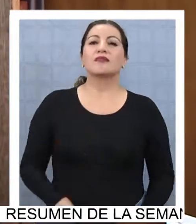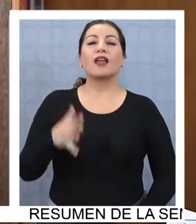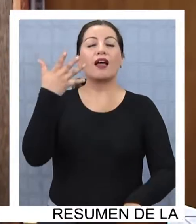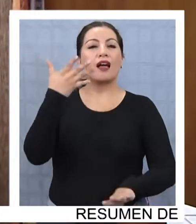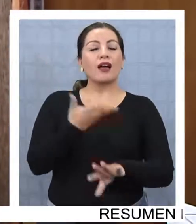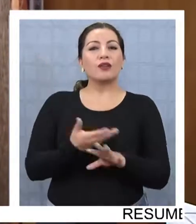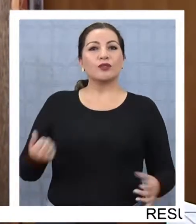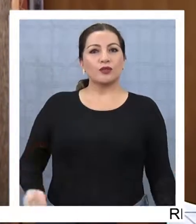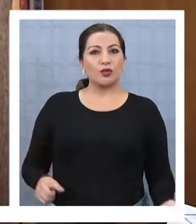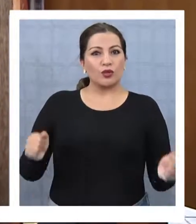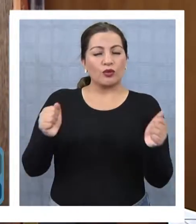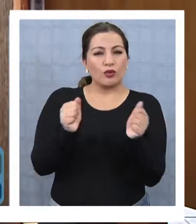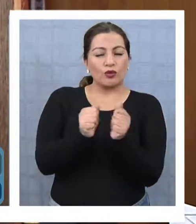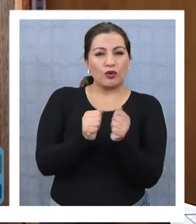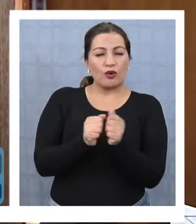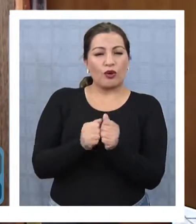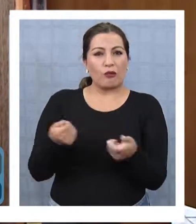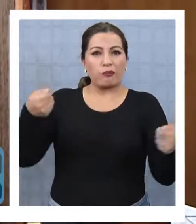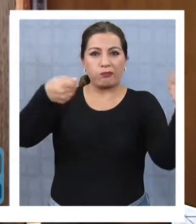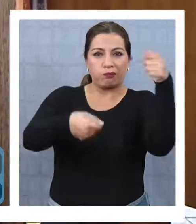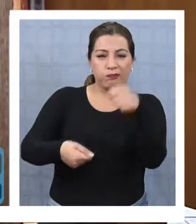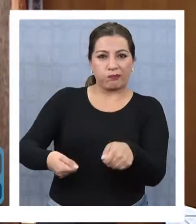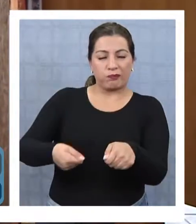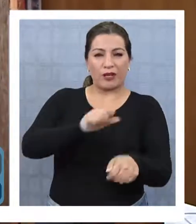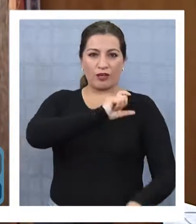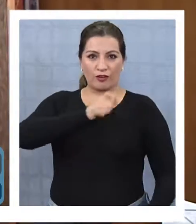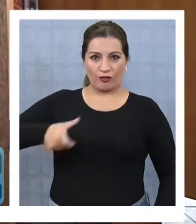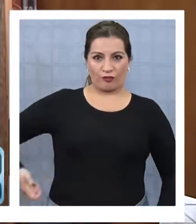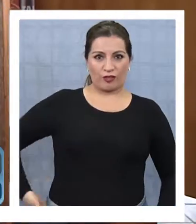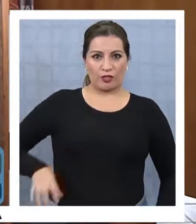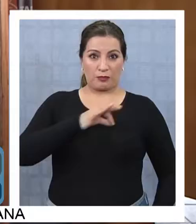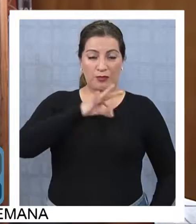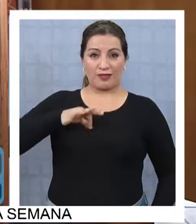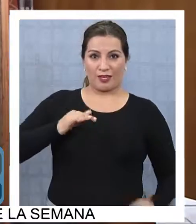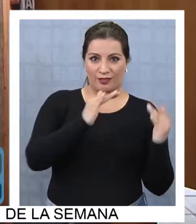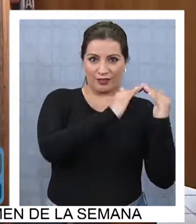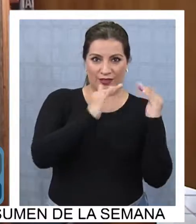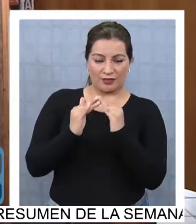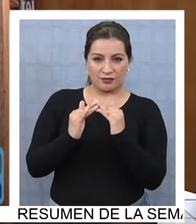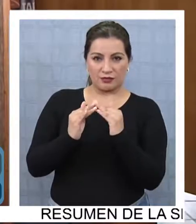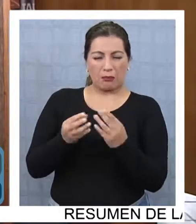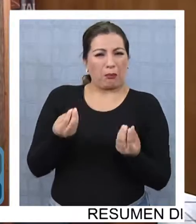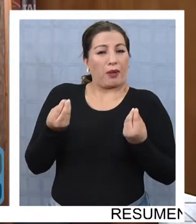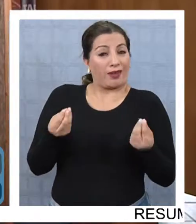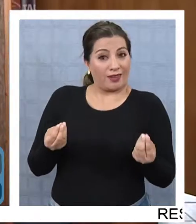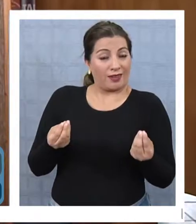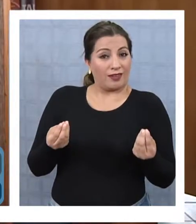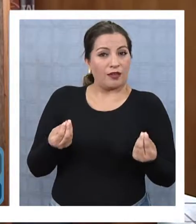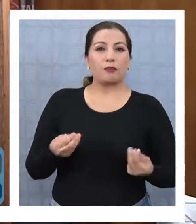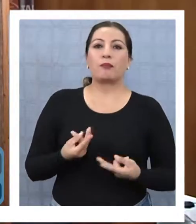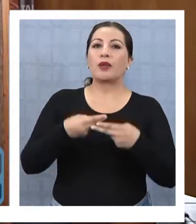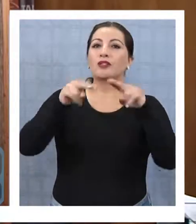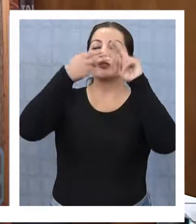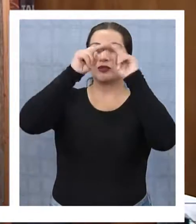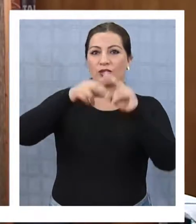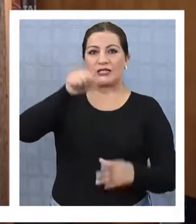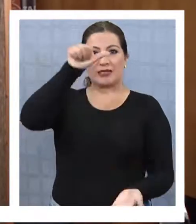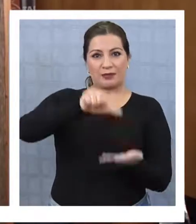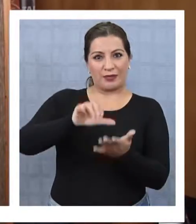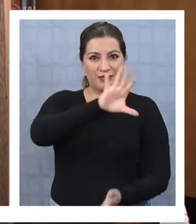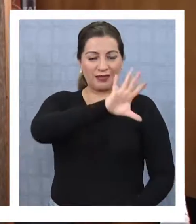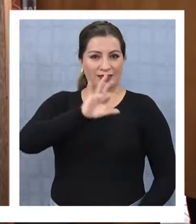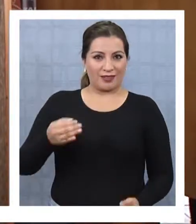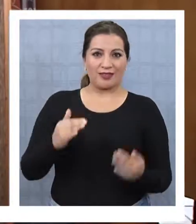establece un cofinanciamiento entre el Gobierno Regional y el Ministerio de Vivienda. ¿Para qué? Para la construcción de 6.500